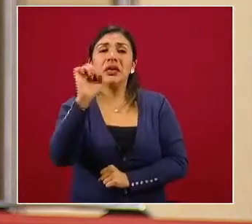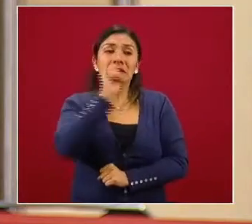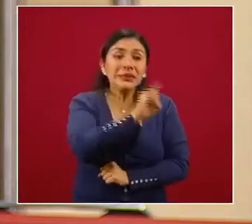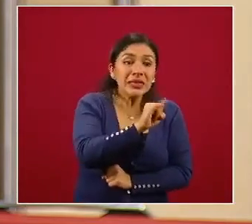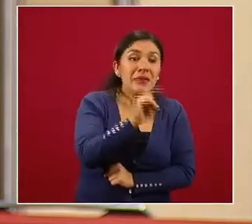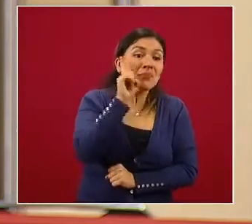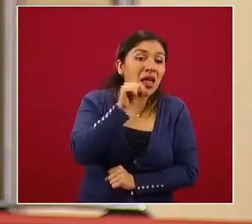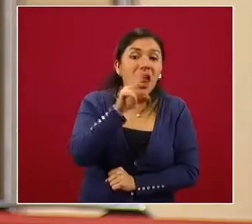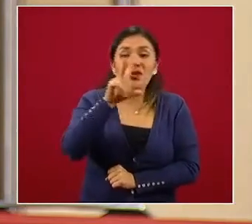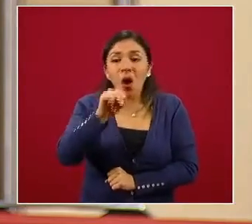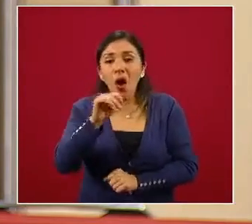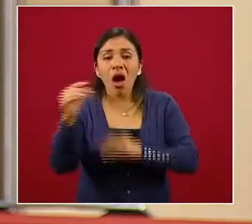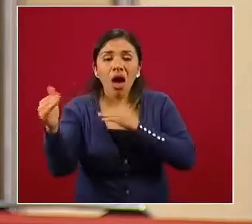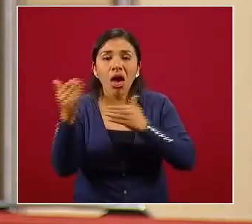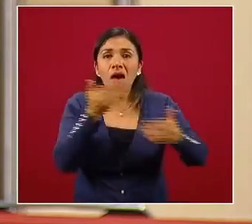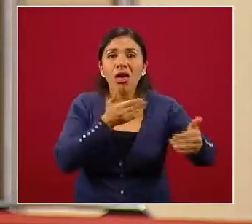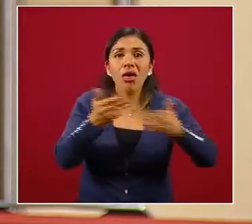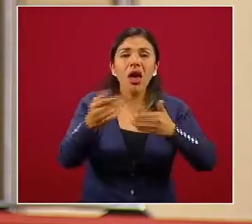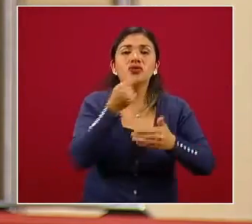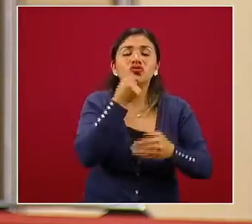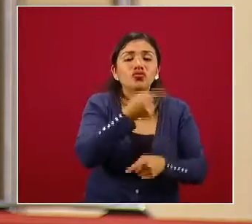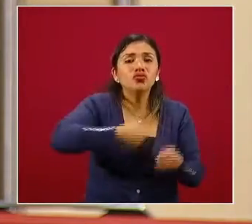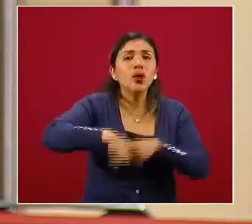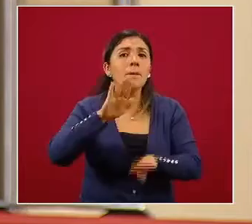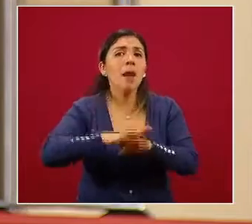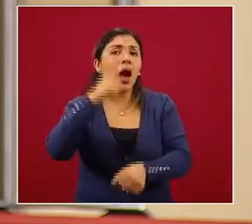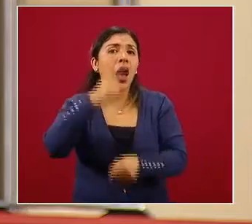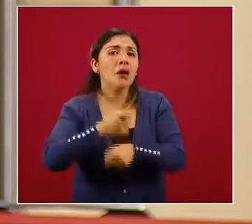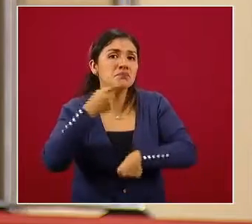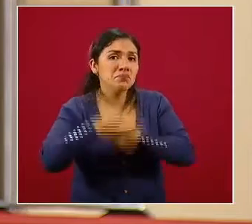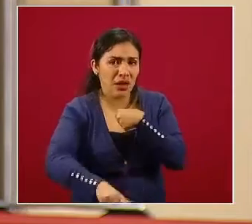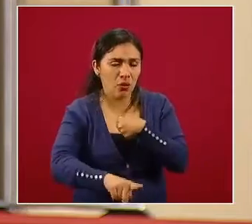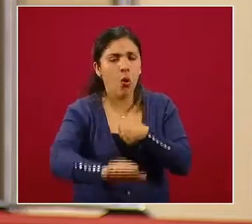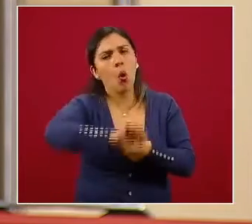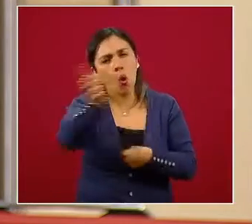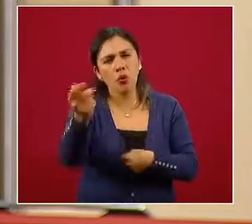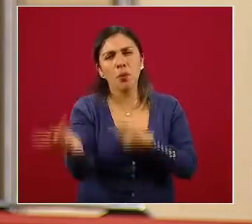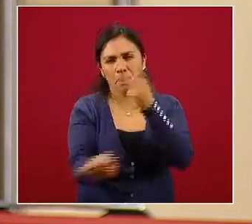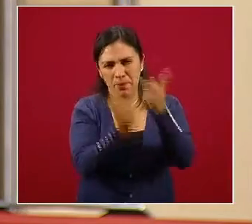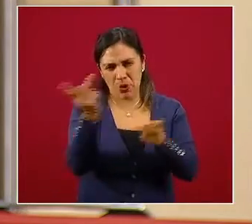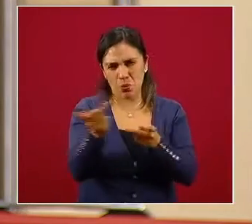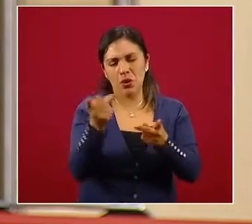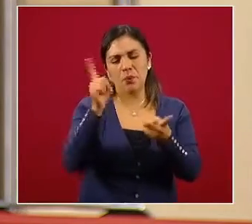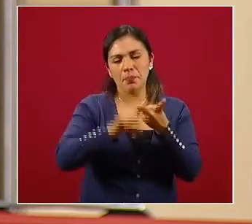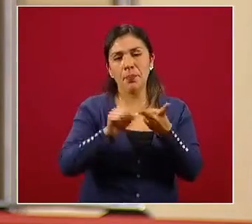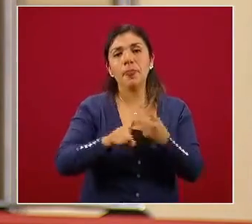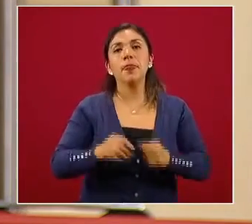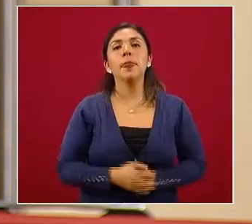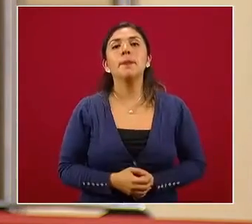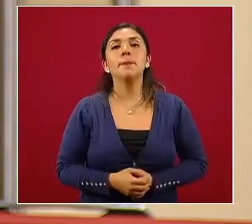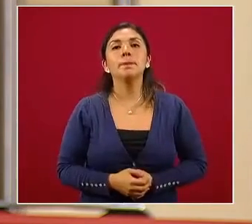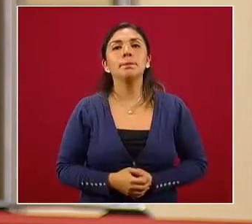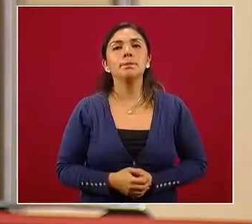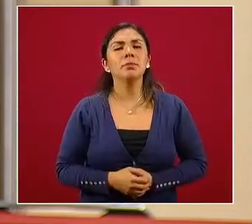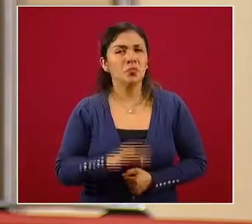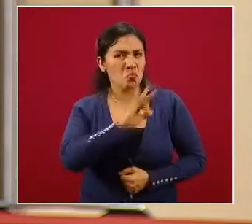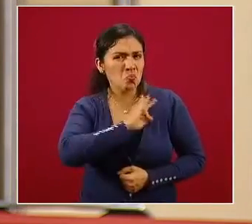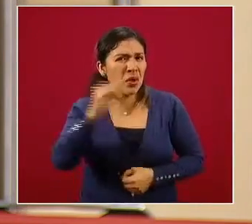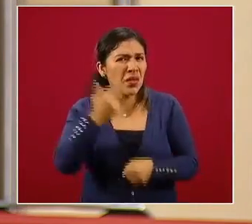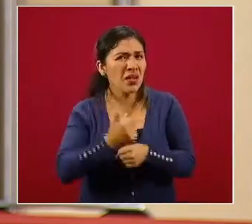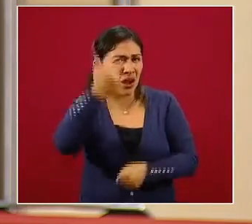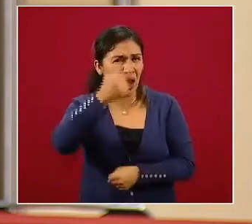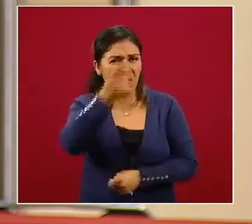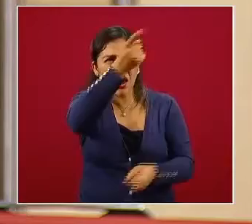no entro, y en todo caso poner en riesgo a los niños. Y bueno, una segunda pregunta que va pegado también con esto: ¿no se corre el riesgo que